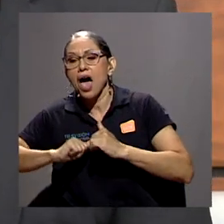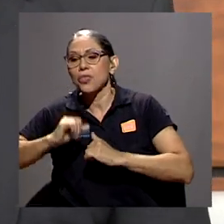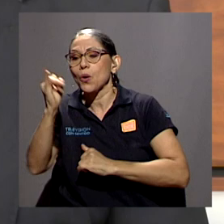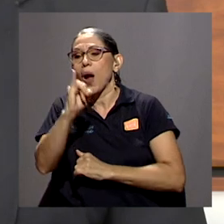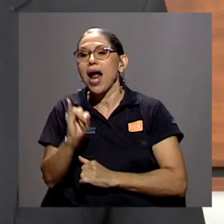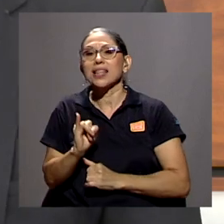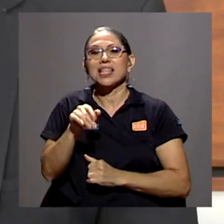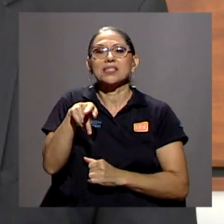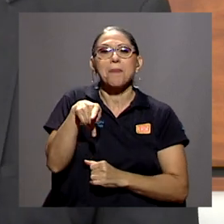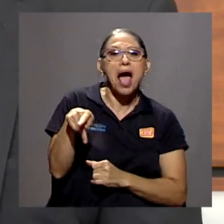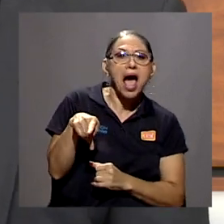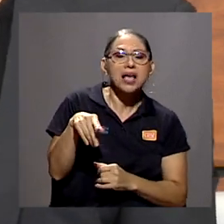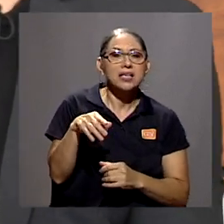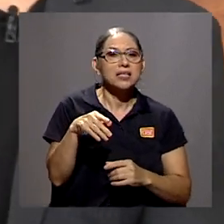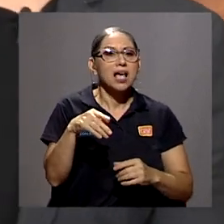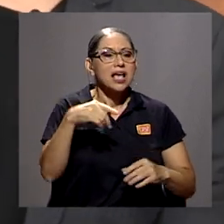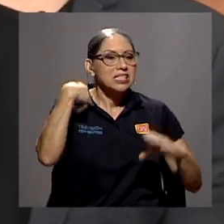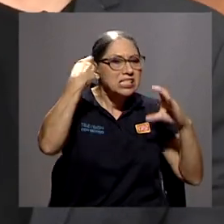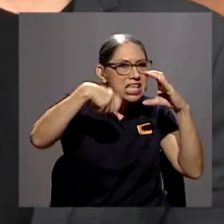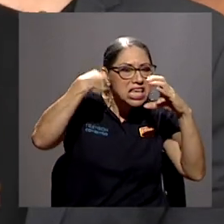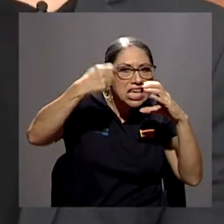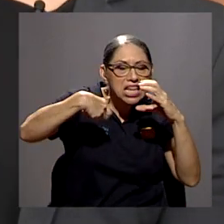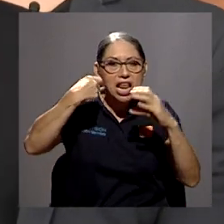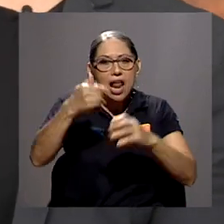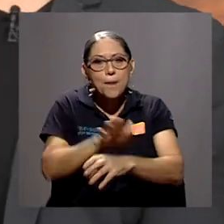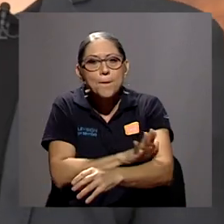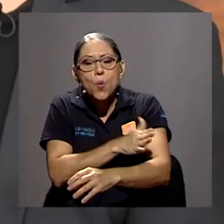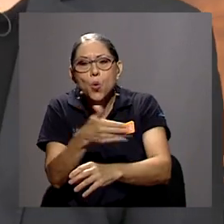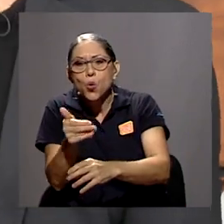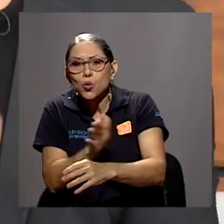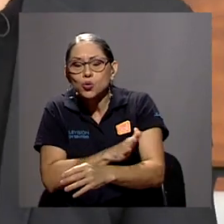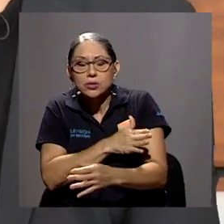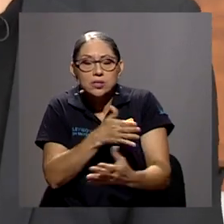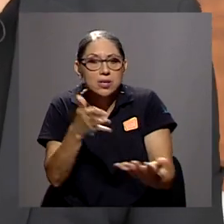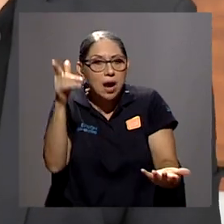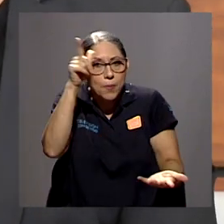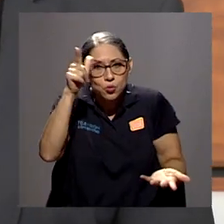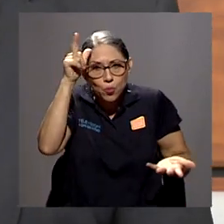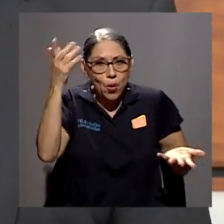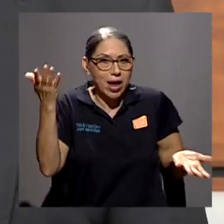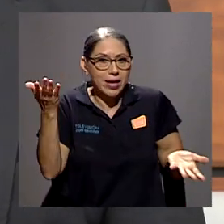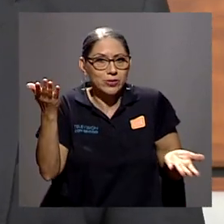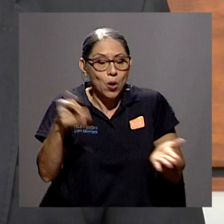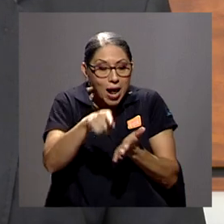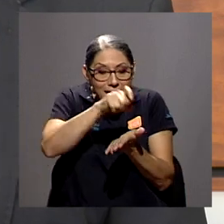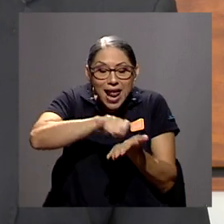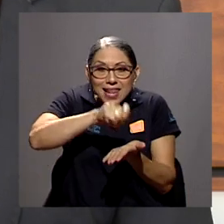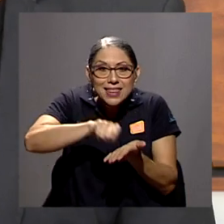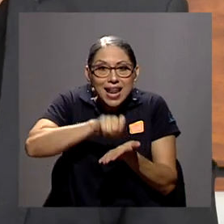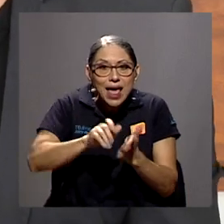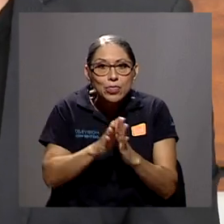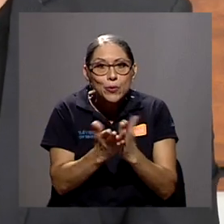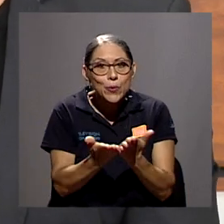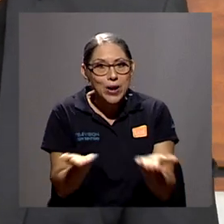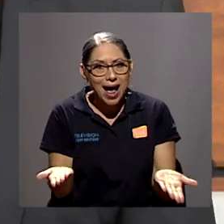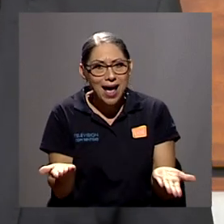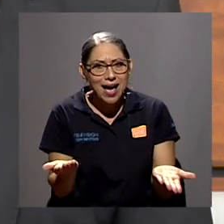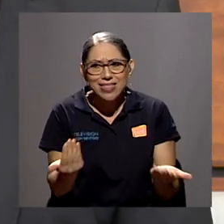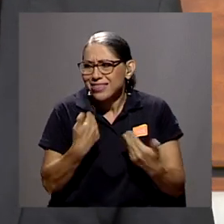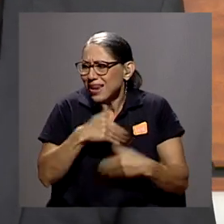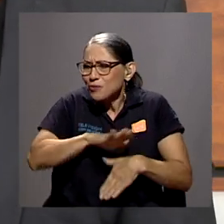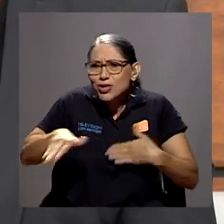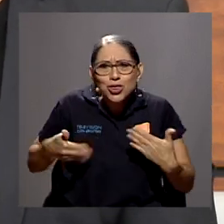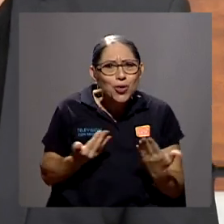el cine la música por supuesto y cualquier otra parte la literatura tenemos todo tenemos